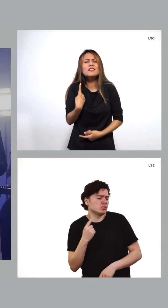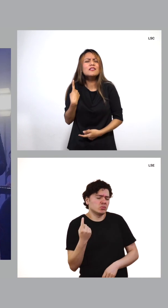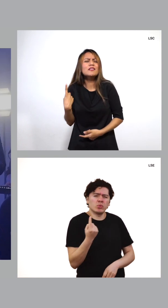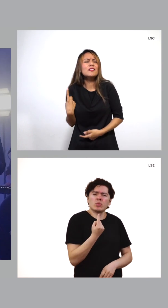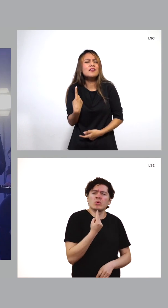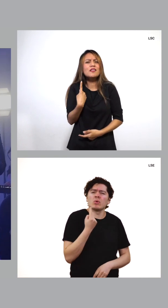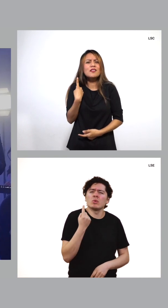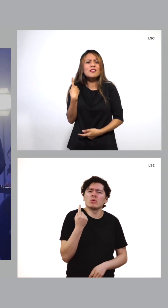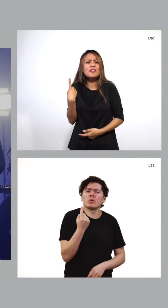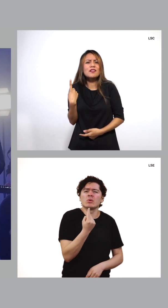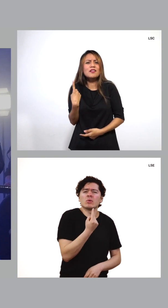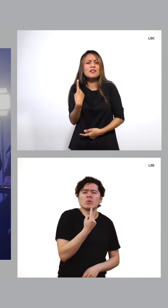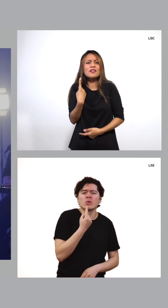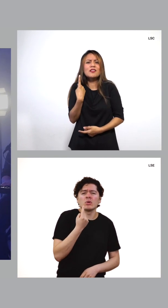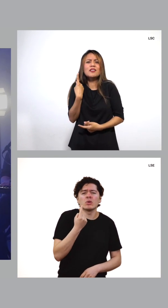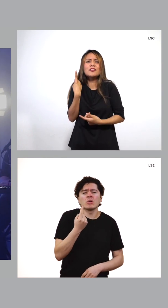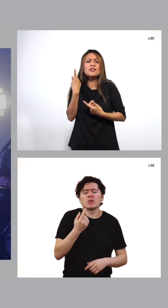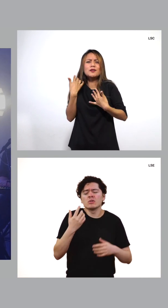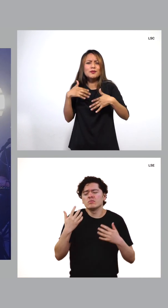soledad él se quedó.